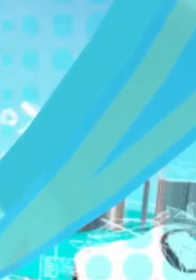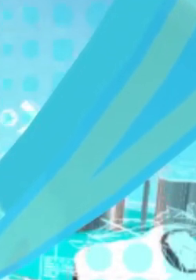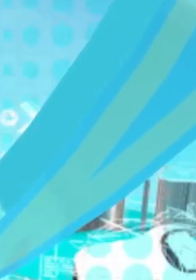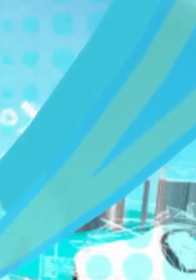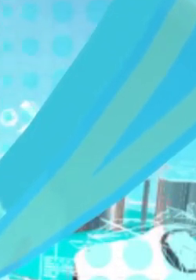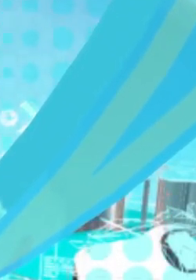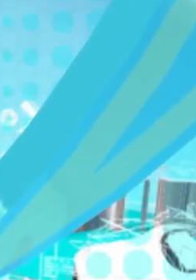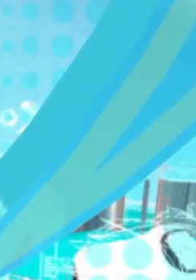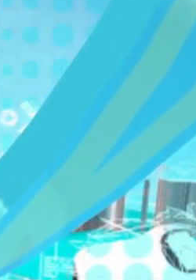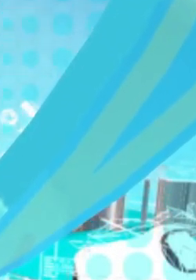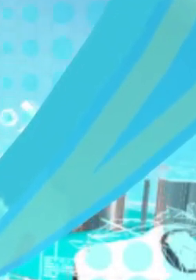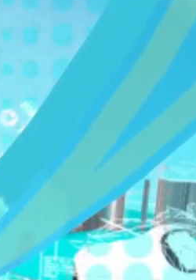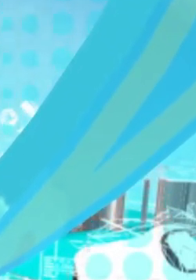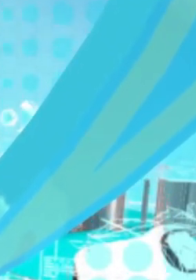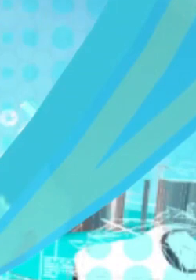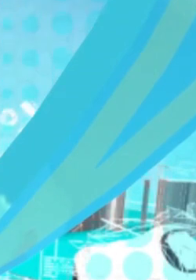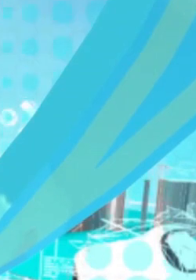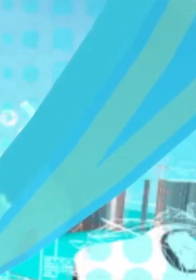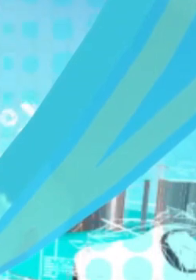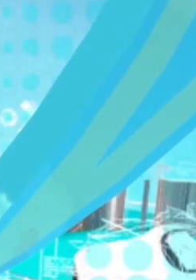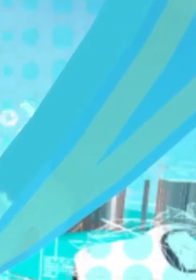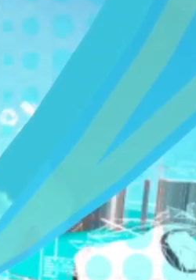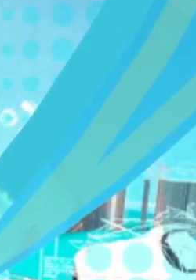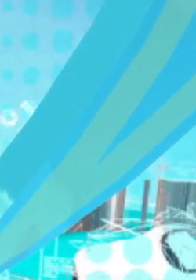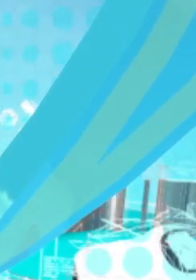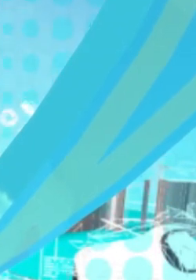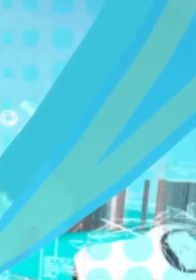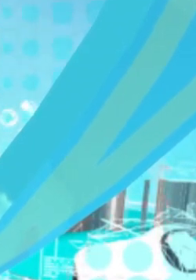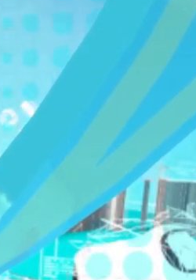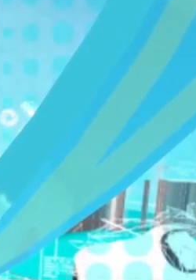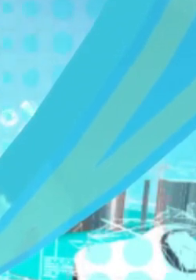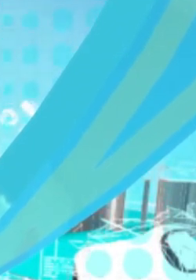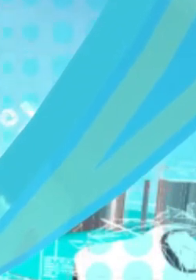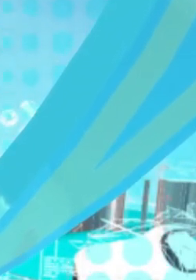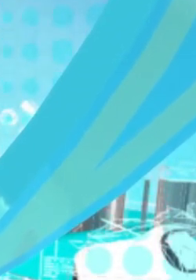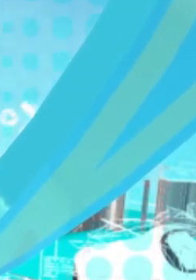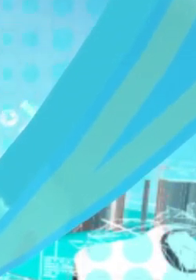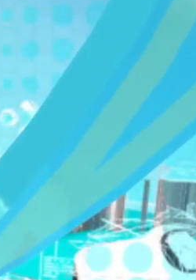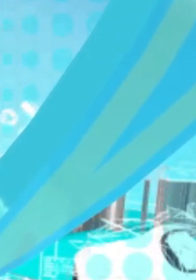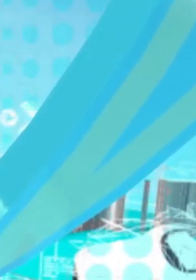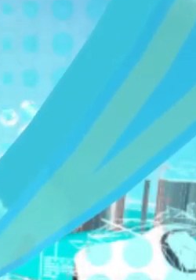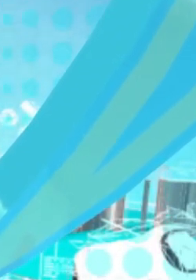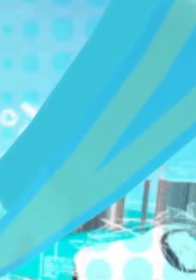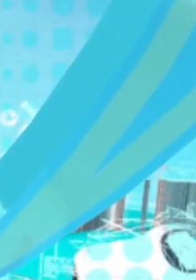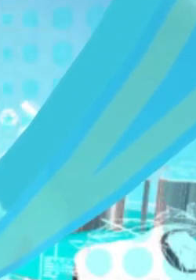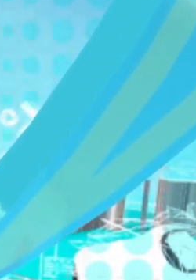de venta es 576 colones con 98 centavos.